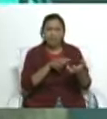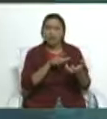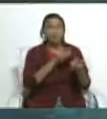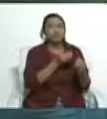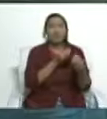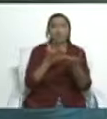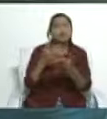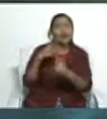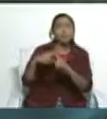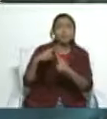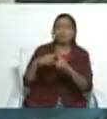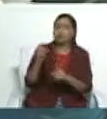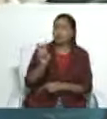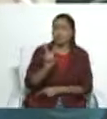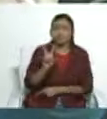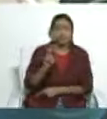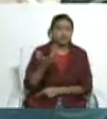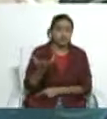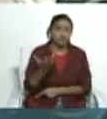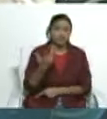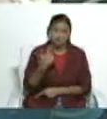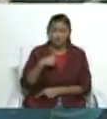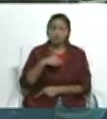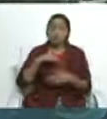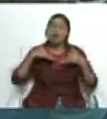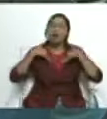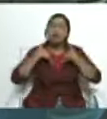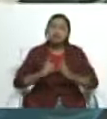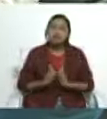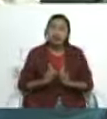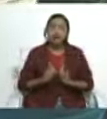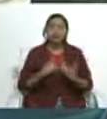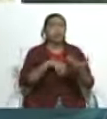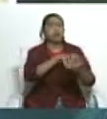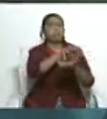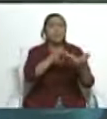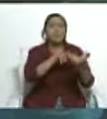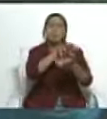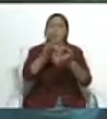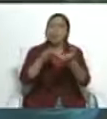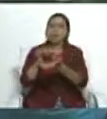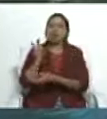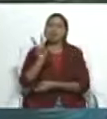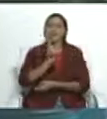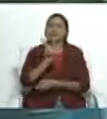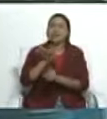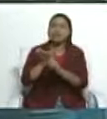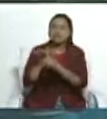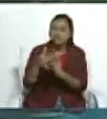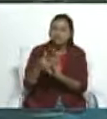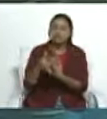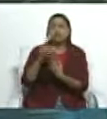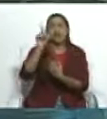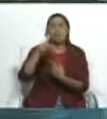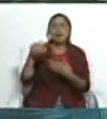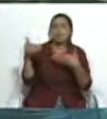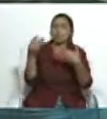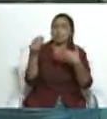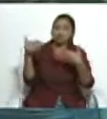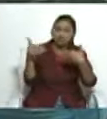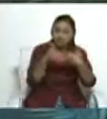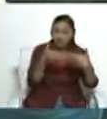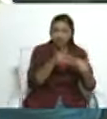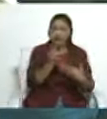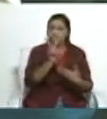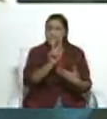Venezuela. Nos cansamos de los conflictos que han llevado a que hoy nuestro país se encuentre sancionado y bloqueado simplemente porque